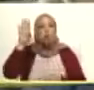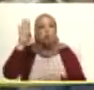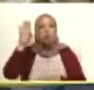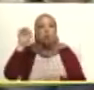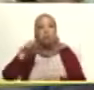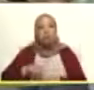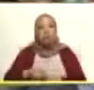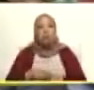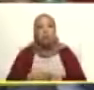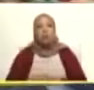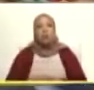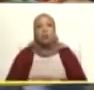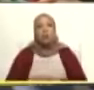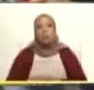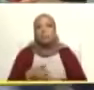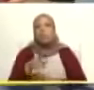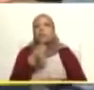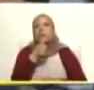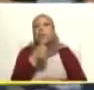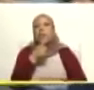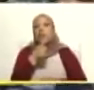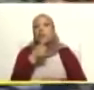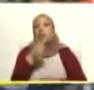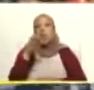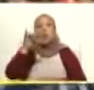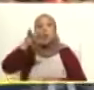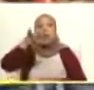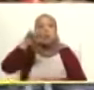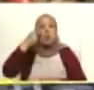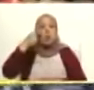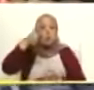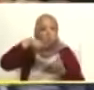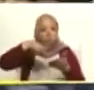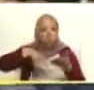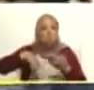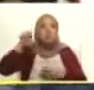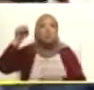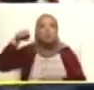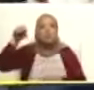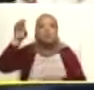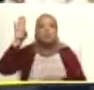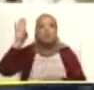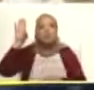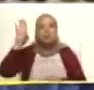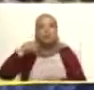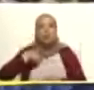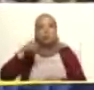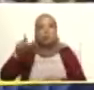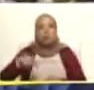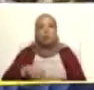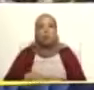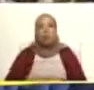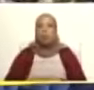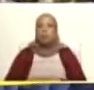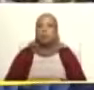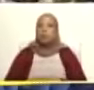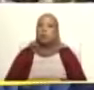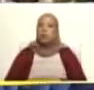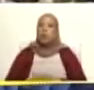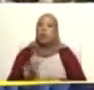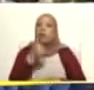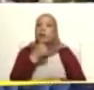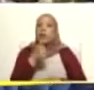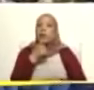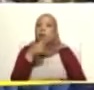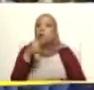Bajen. ¿Quiénes de ustedes tienen Instagram y lo ven? ¡Yo! Menos. ¿Quiénes de ustedes